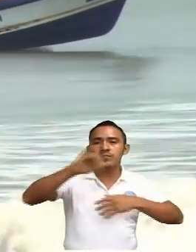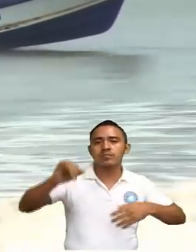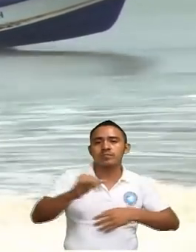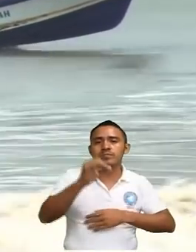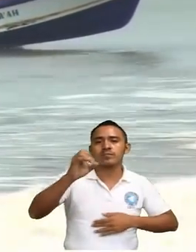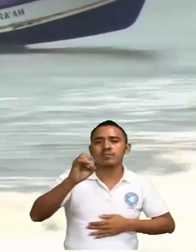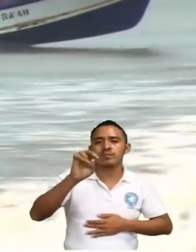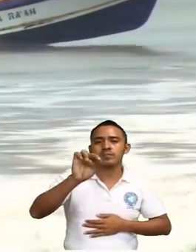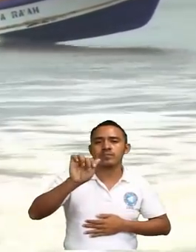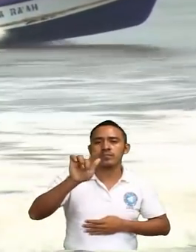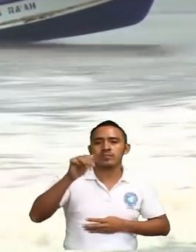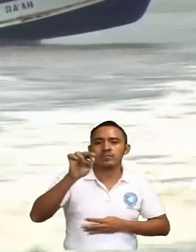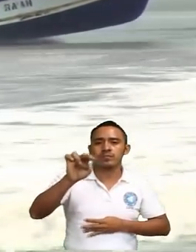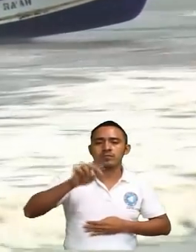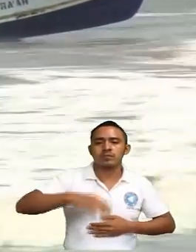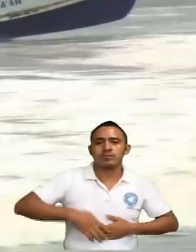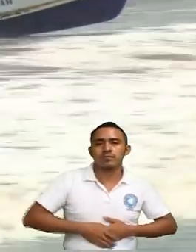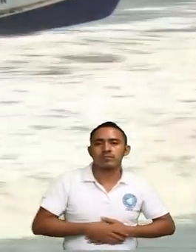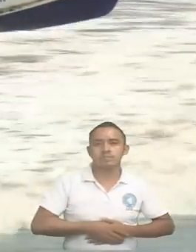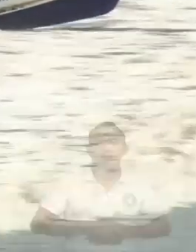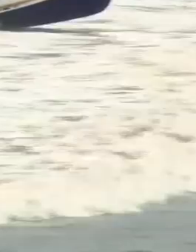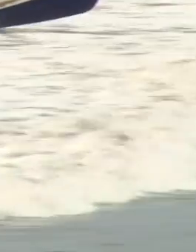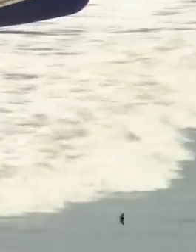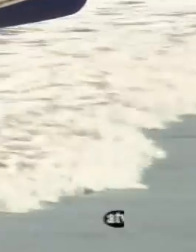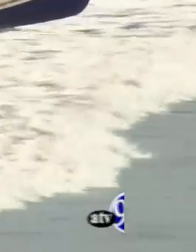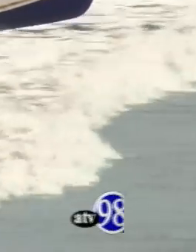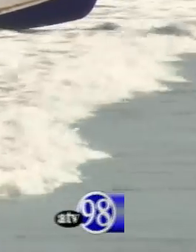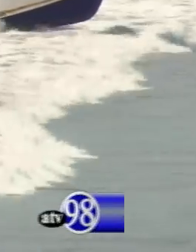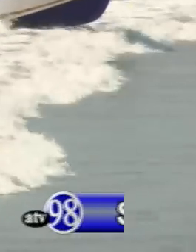canal parlamentario Jonathan Castro.